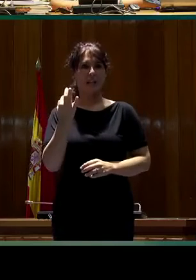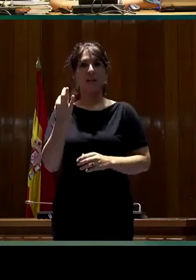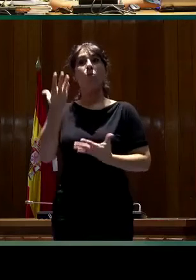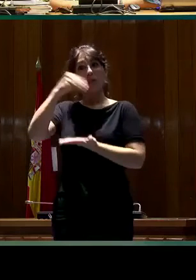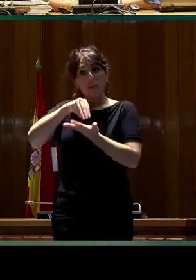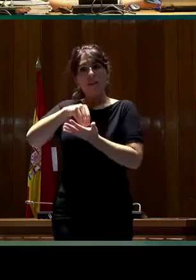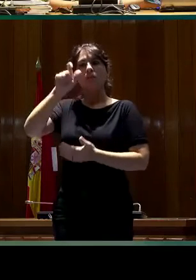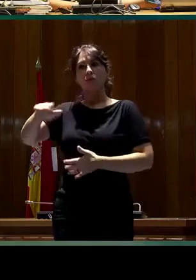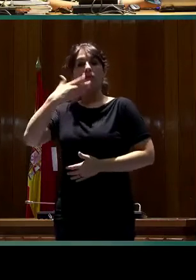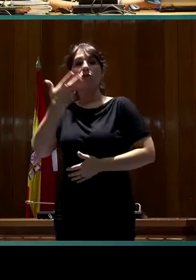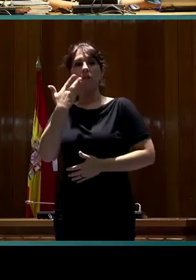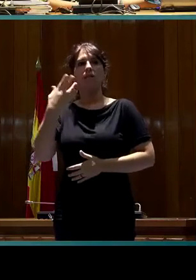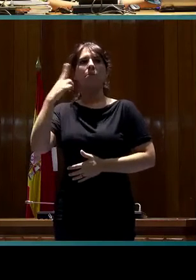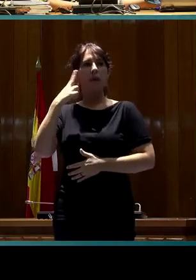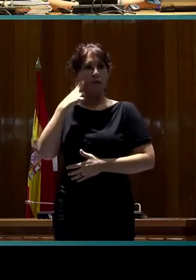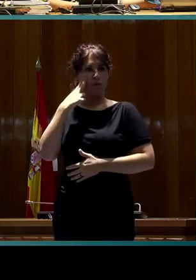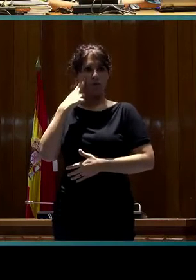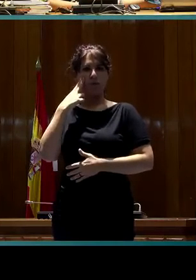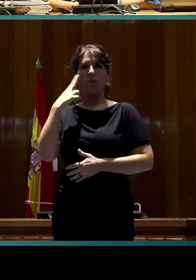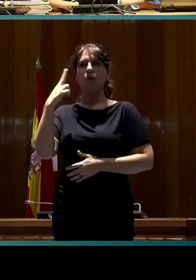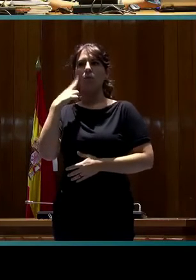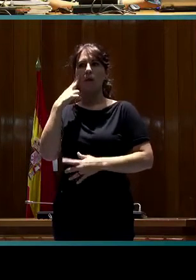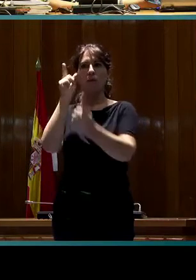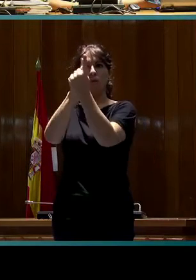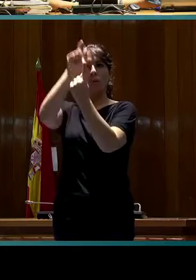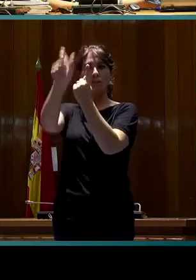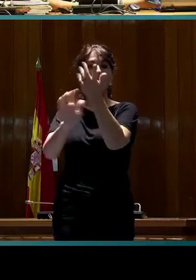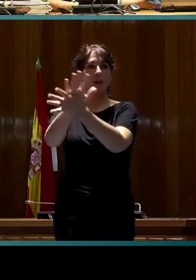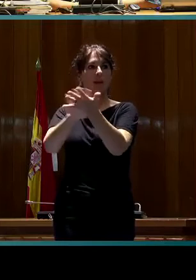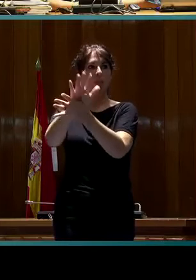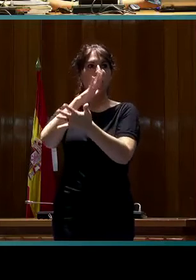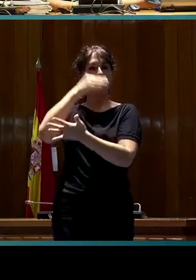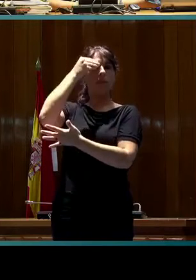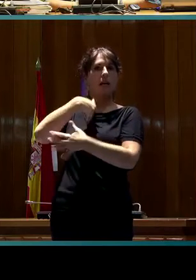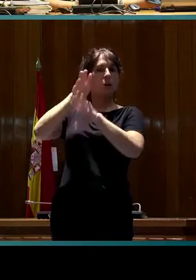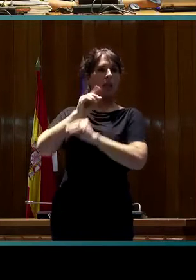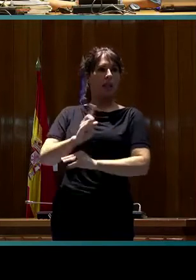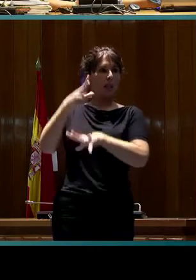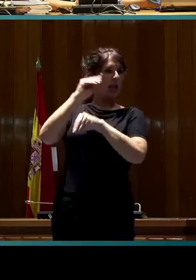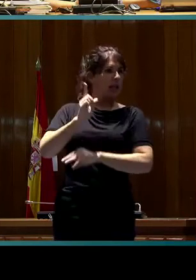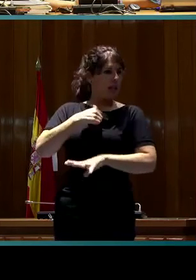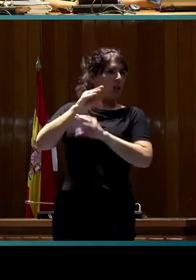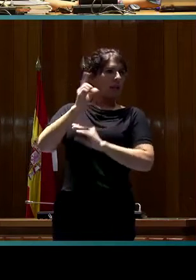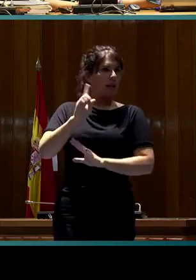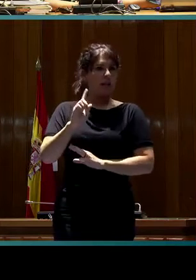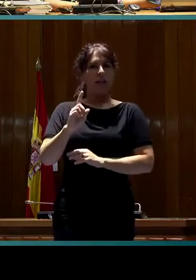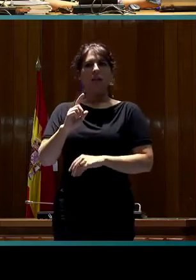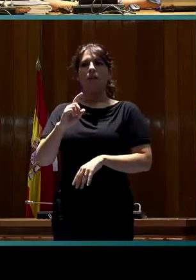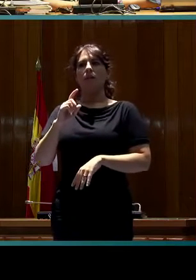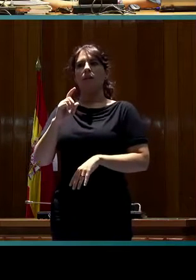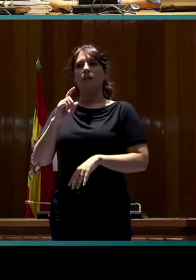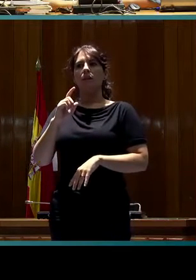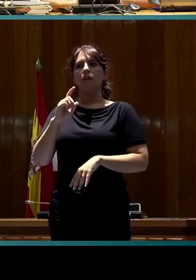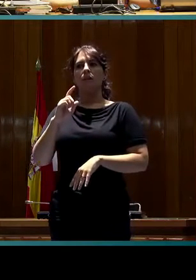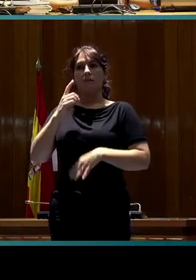da miedo encontrarse con una persona que habla en lengua de signos y pensar que no la va a poder entender. Luego, cuando te empiezas a comunicar, te das cuenta